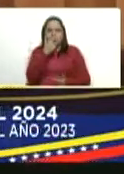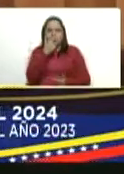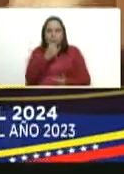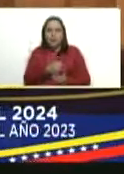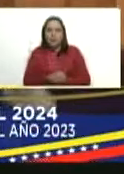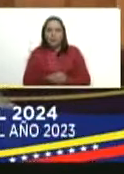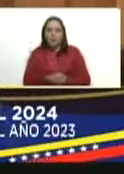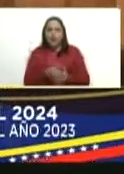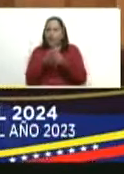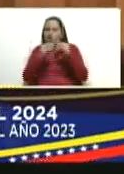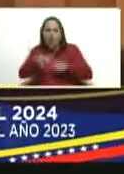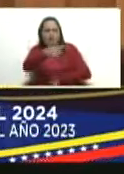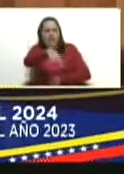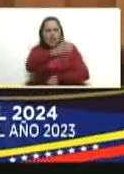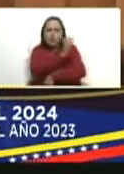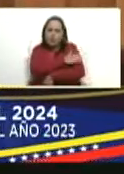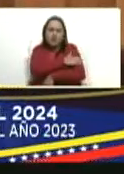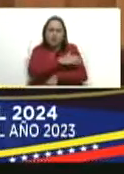Con todos ellos.